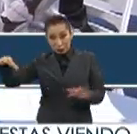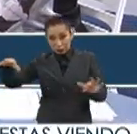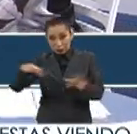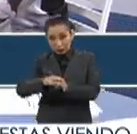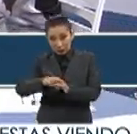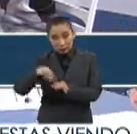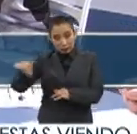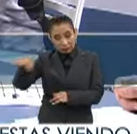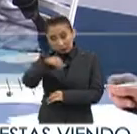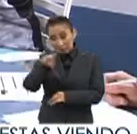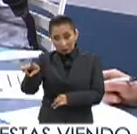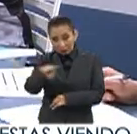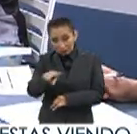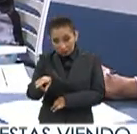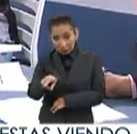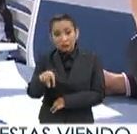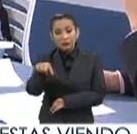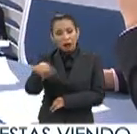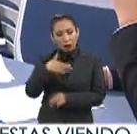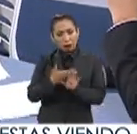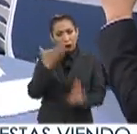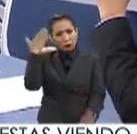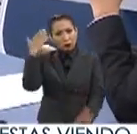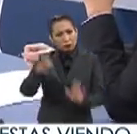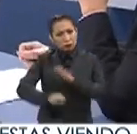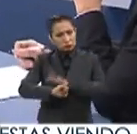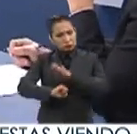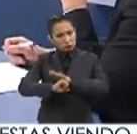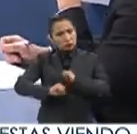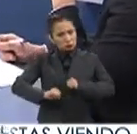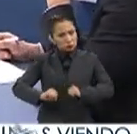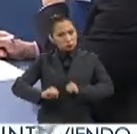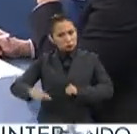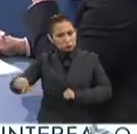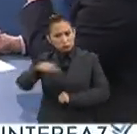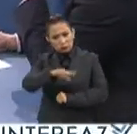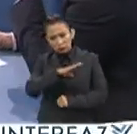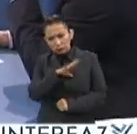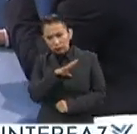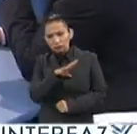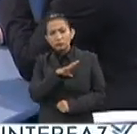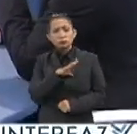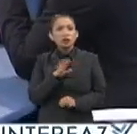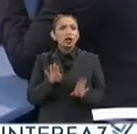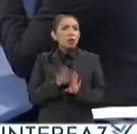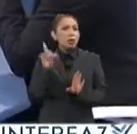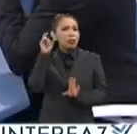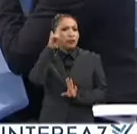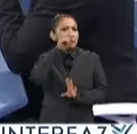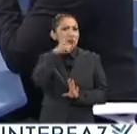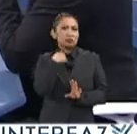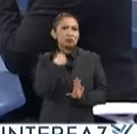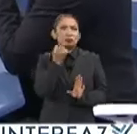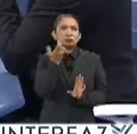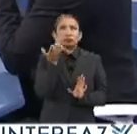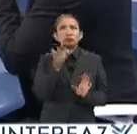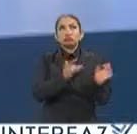farmacología, pues es bastante sólido. O sea, sería muy difícil para mí